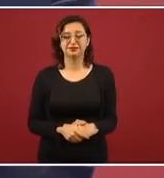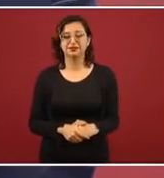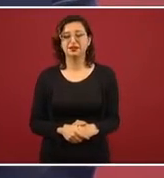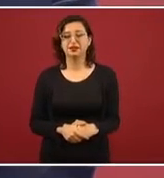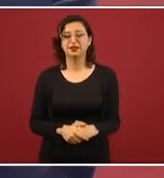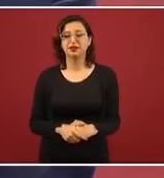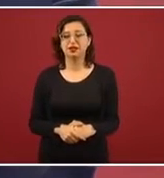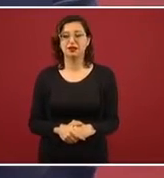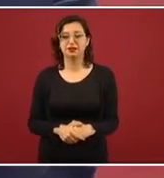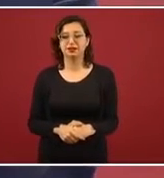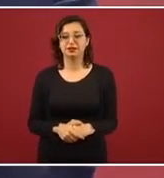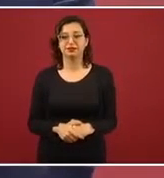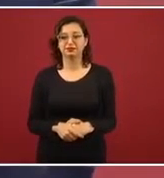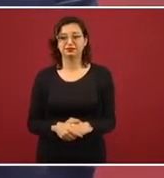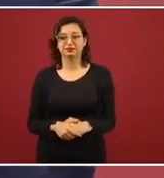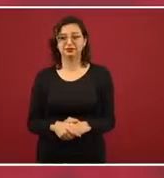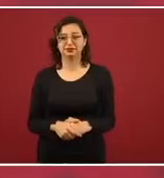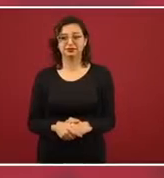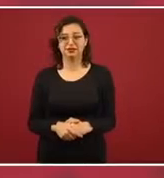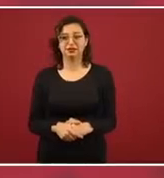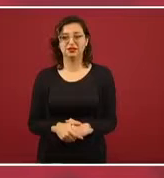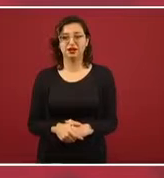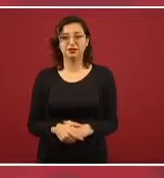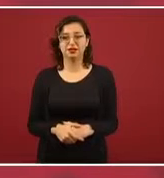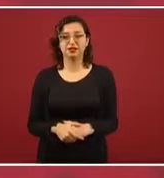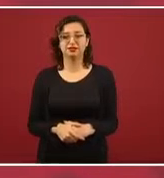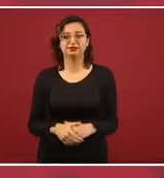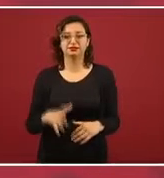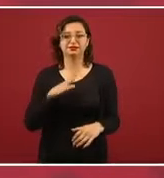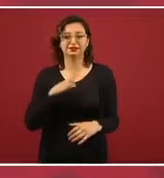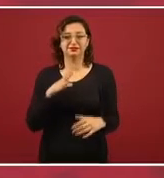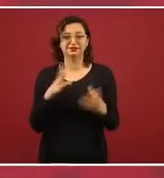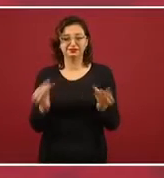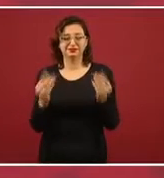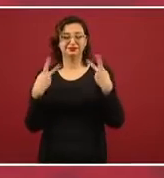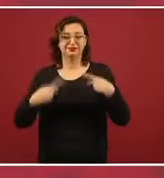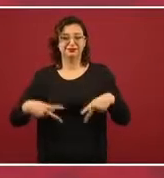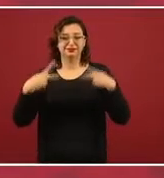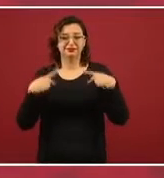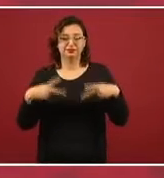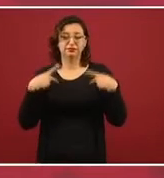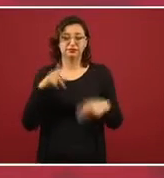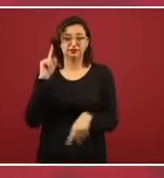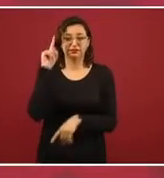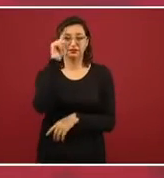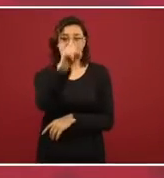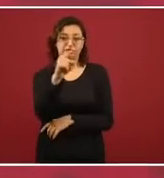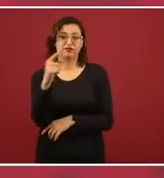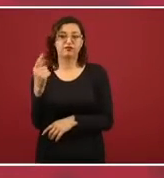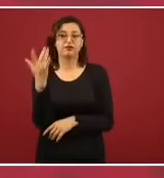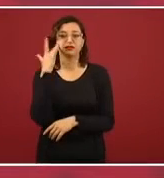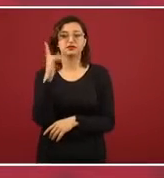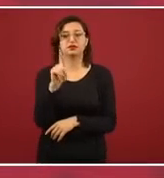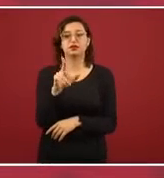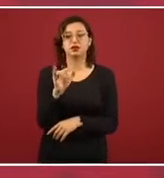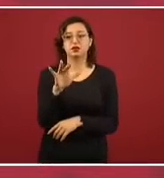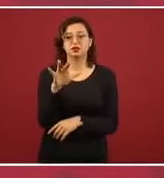Sí, porque hay mucho polvo en Santa Lucía.